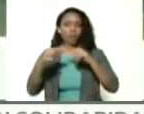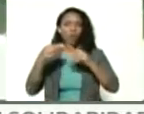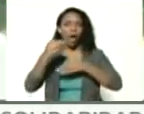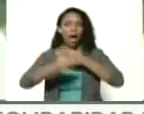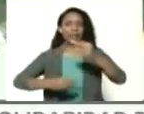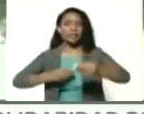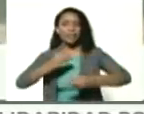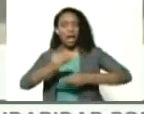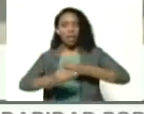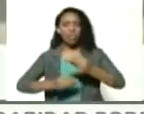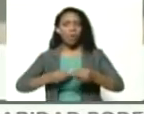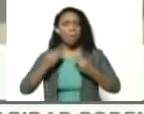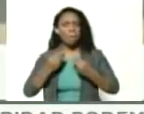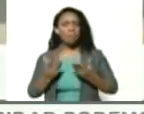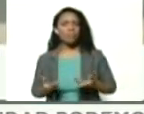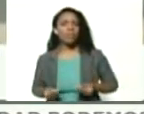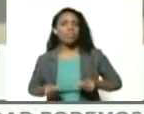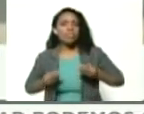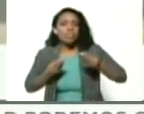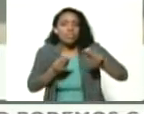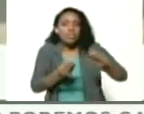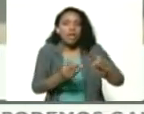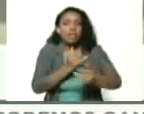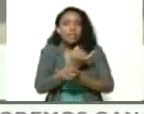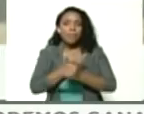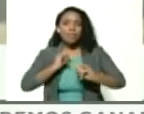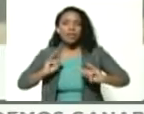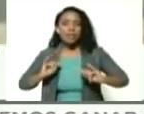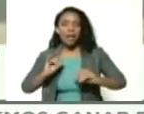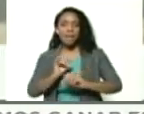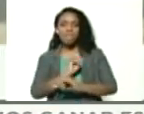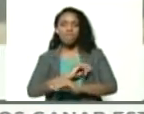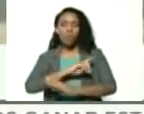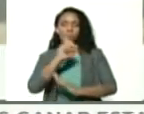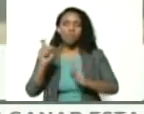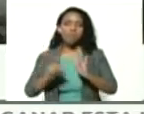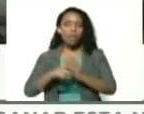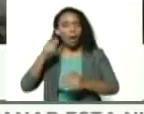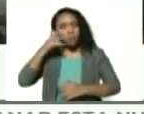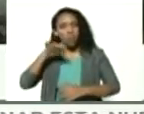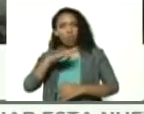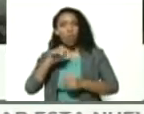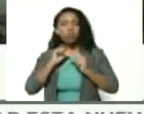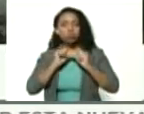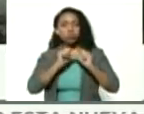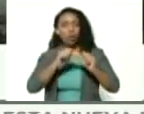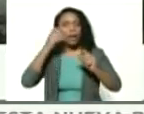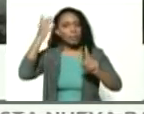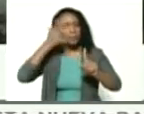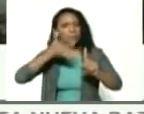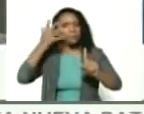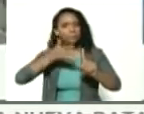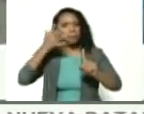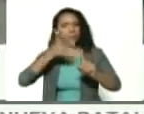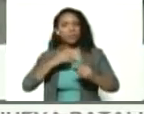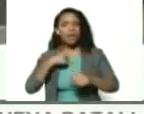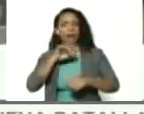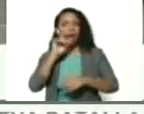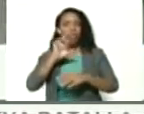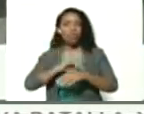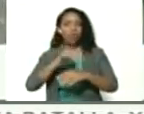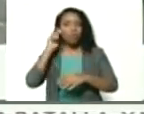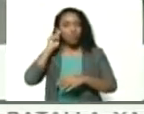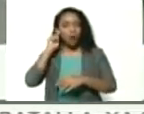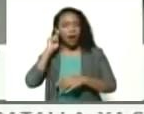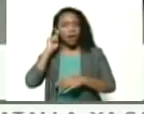insurgiendo para garantizar la independencia definitiva de nuestro pueblo. Siguiendo sus instrucciones, la doctora Magaly